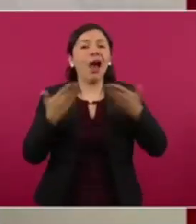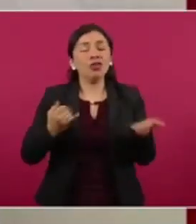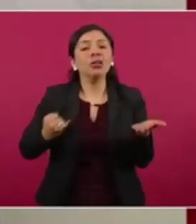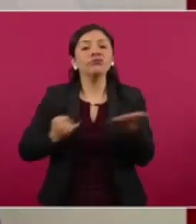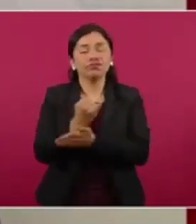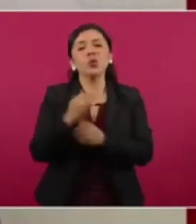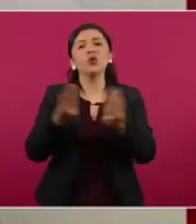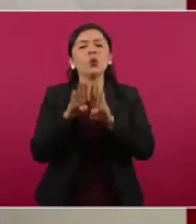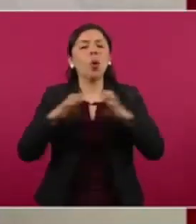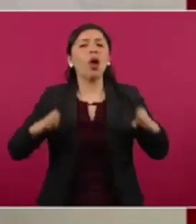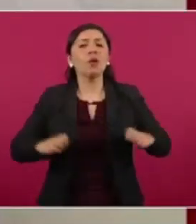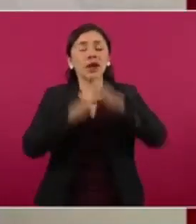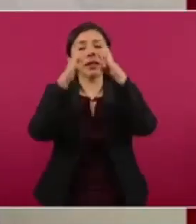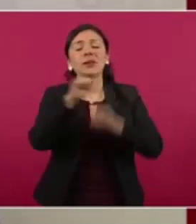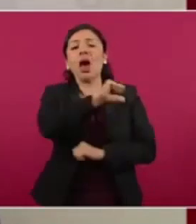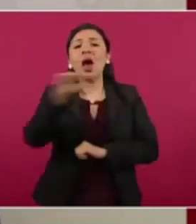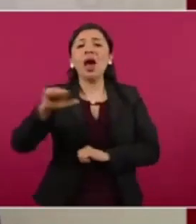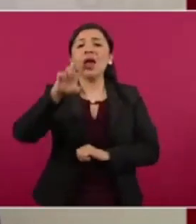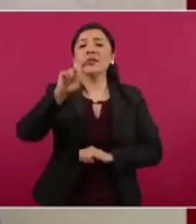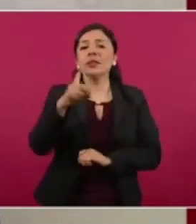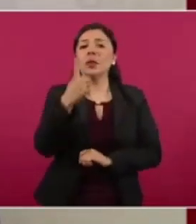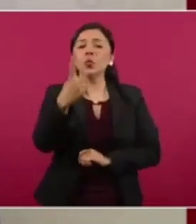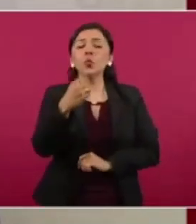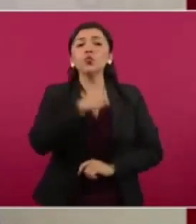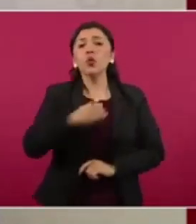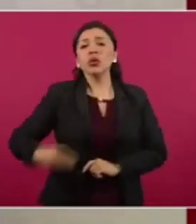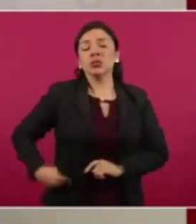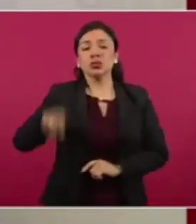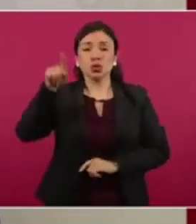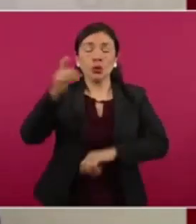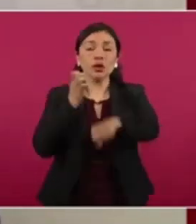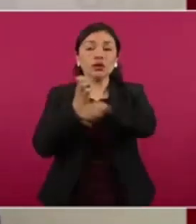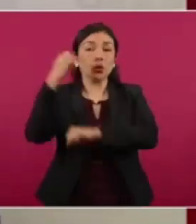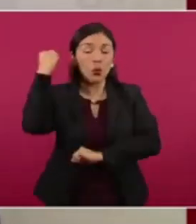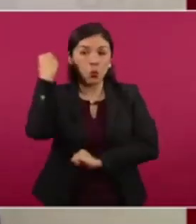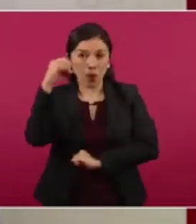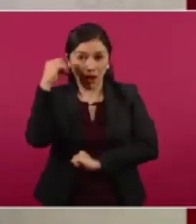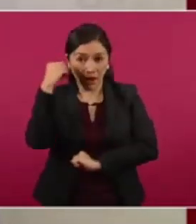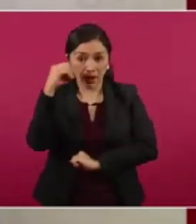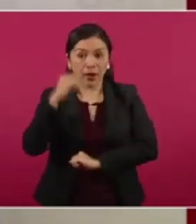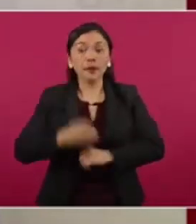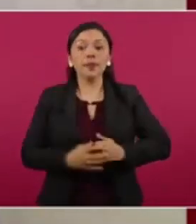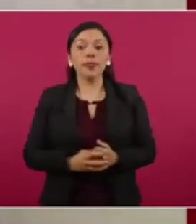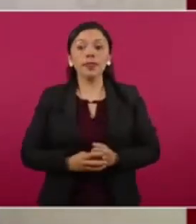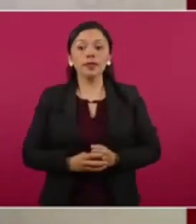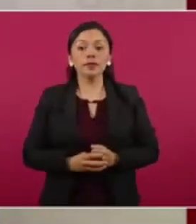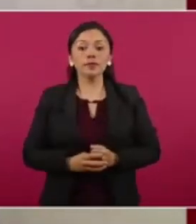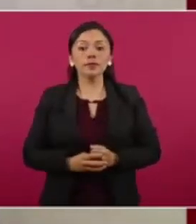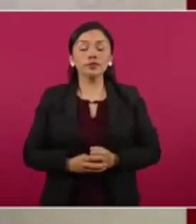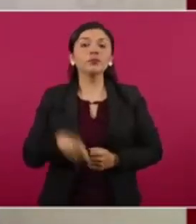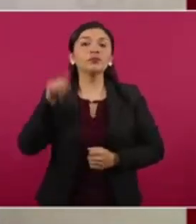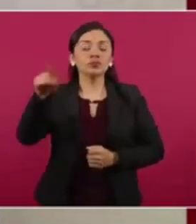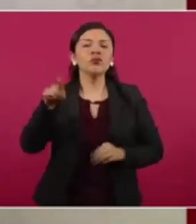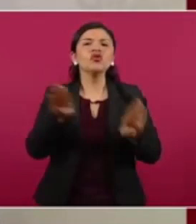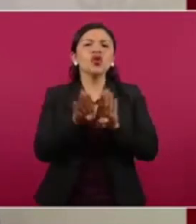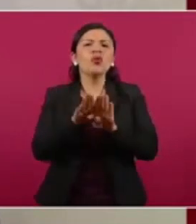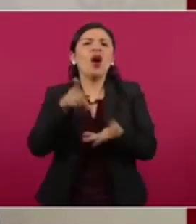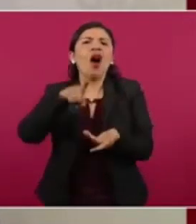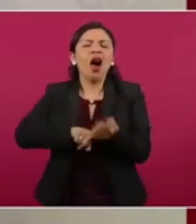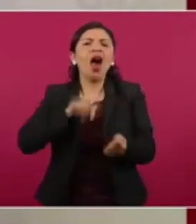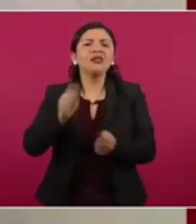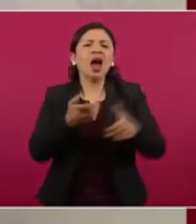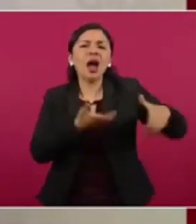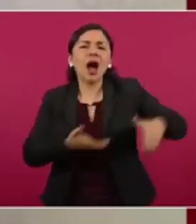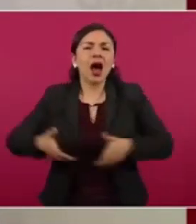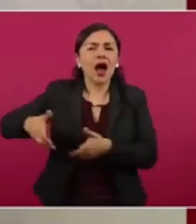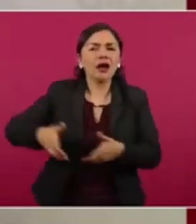31 municipios del estado. En la parte de la red carretera federal